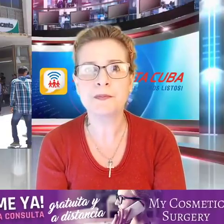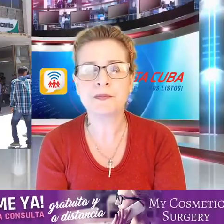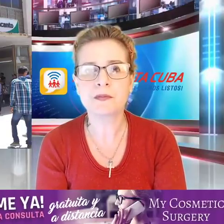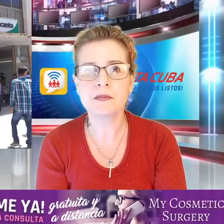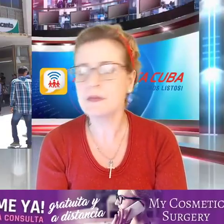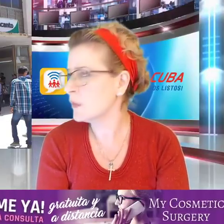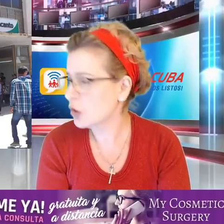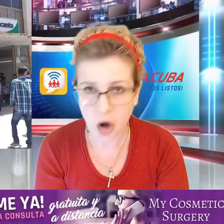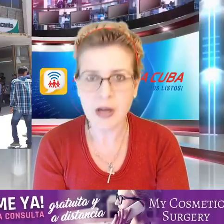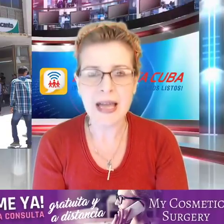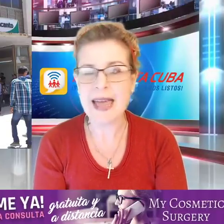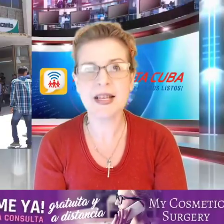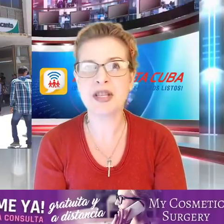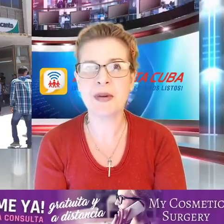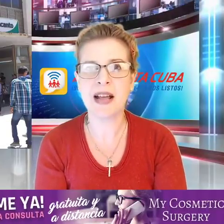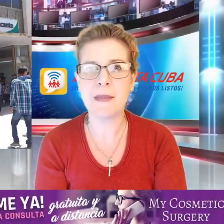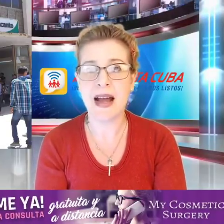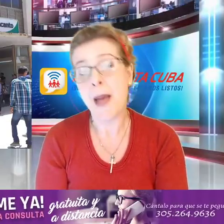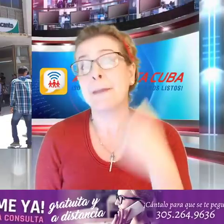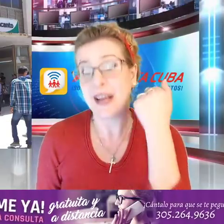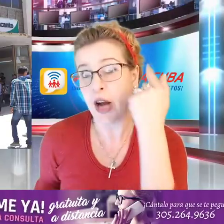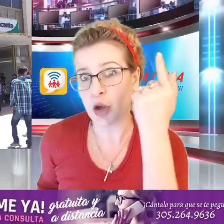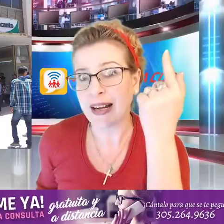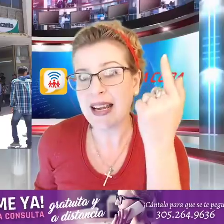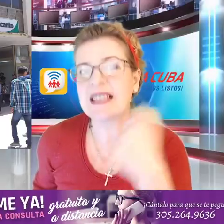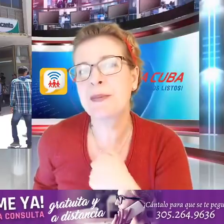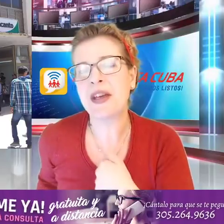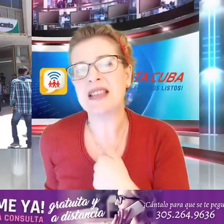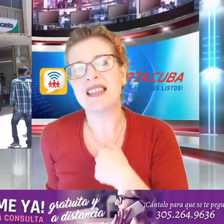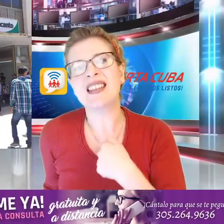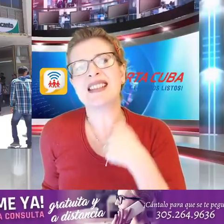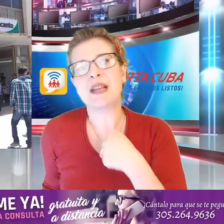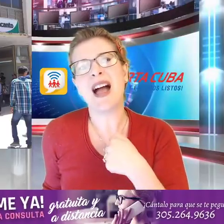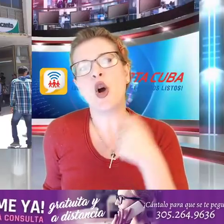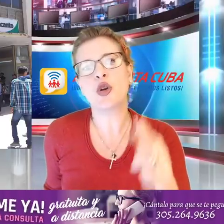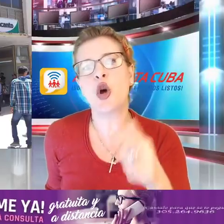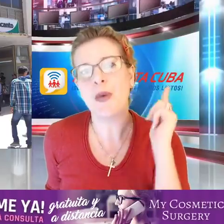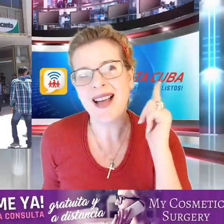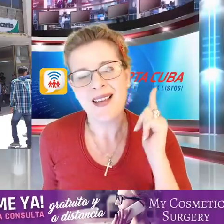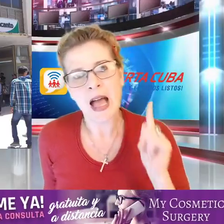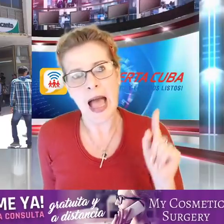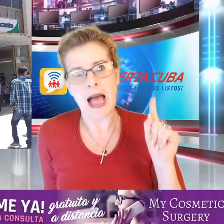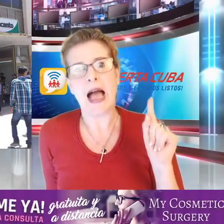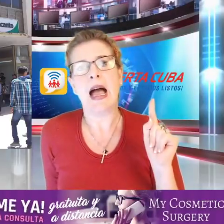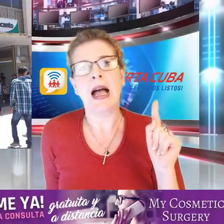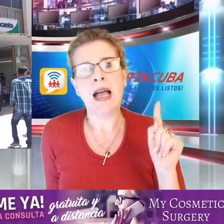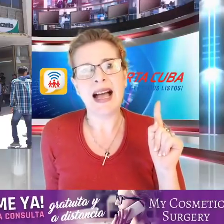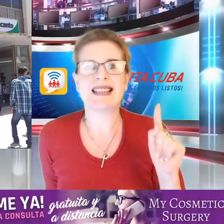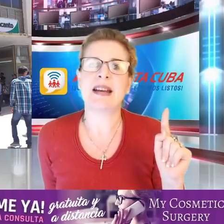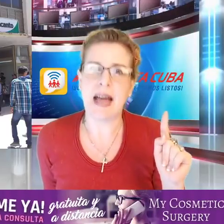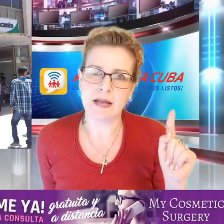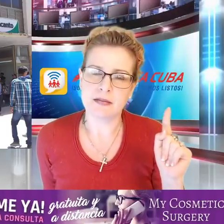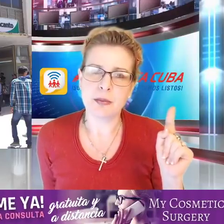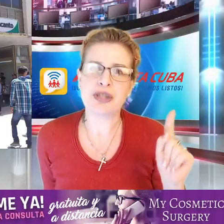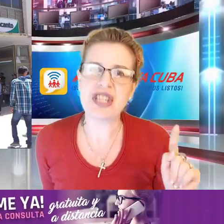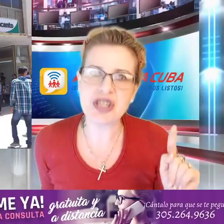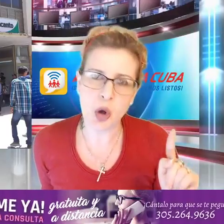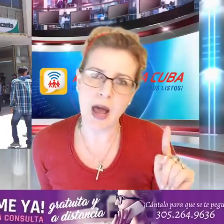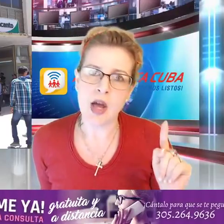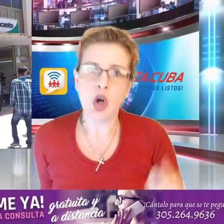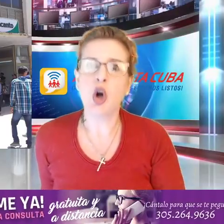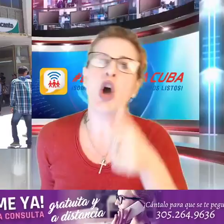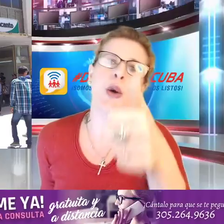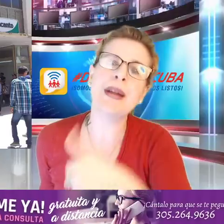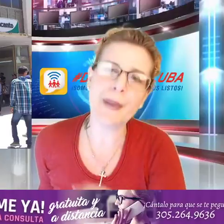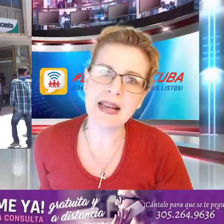cubanos. No, ese no se puede cambiar. Pero la notaría sí puede decidir si va o no va a cerrar por sí